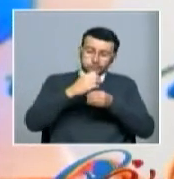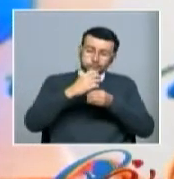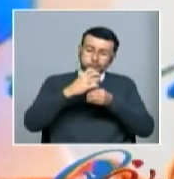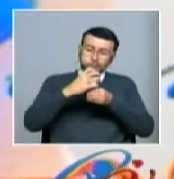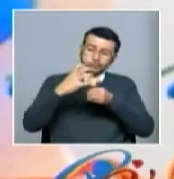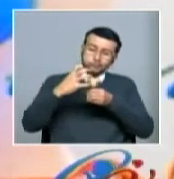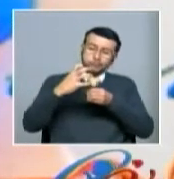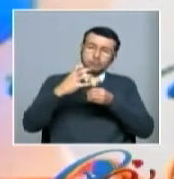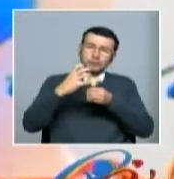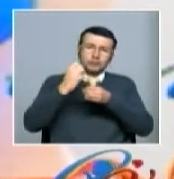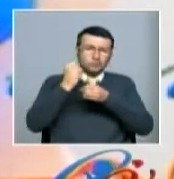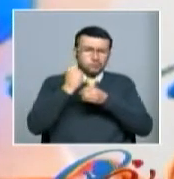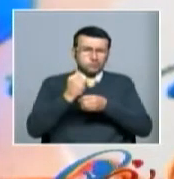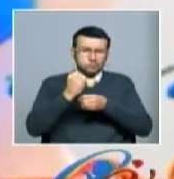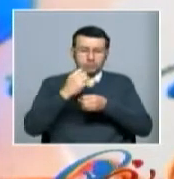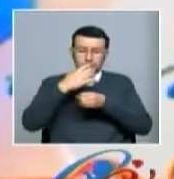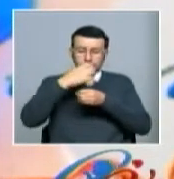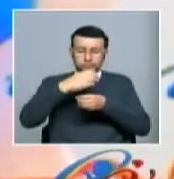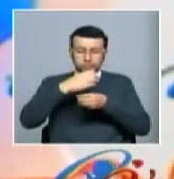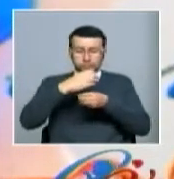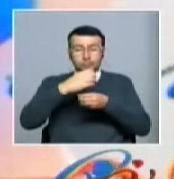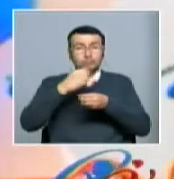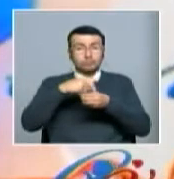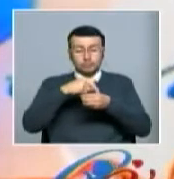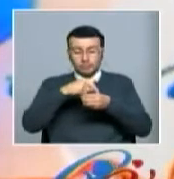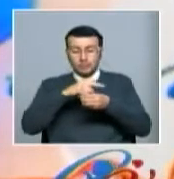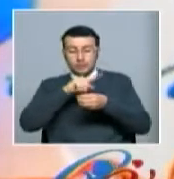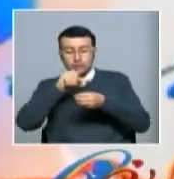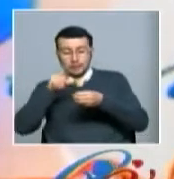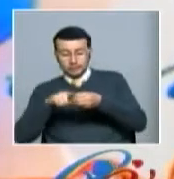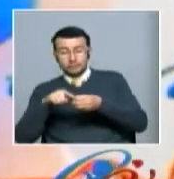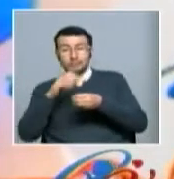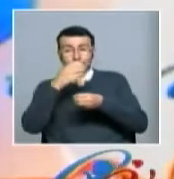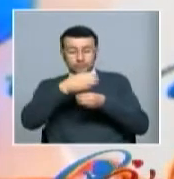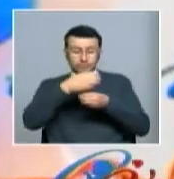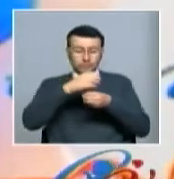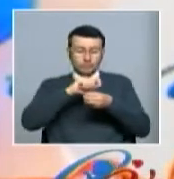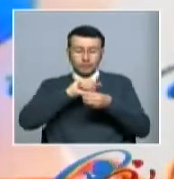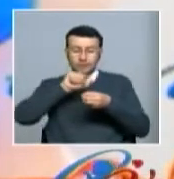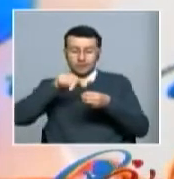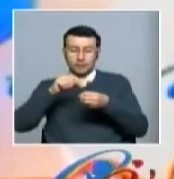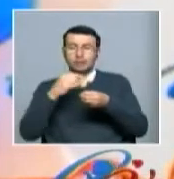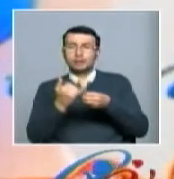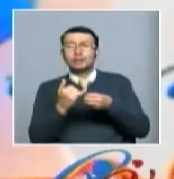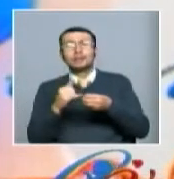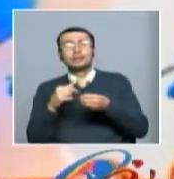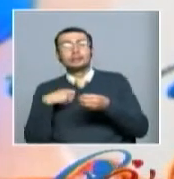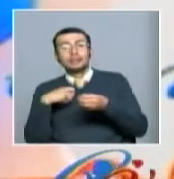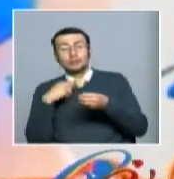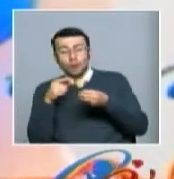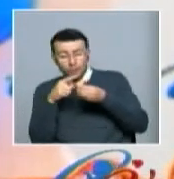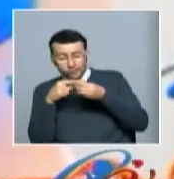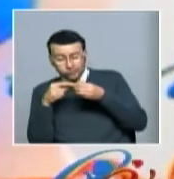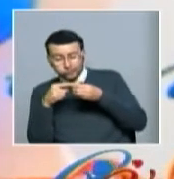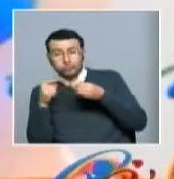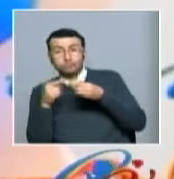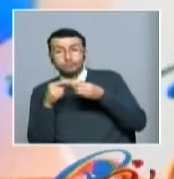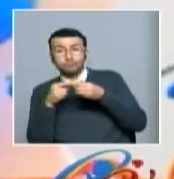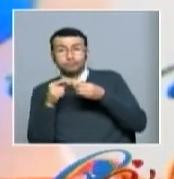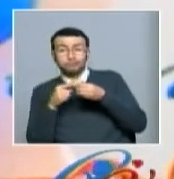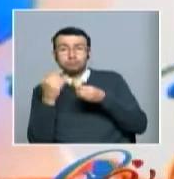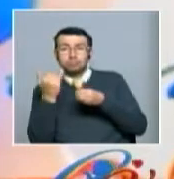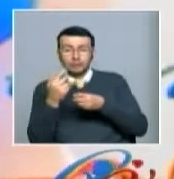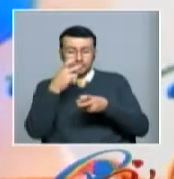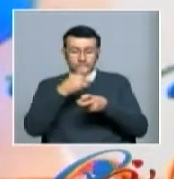y comprime el eso. Nervio. Se va hacia la región posterolateral y allí hay un agujero intervertebral. Ese agujero